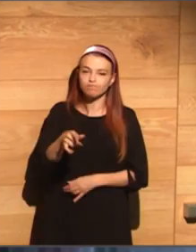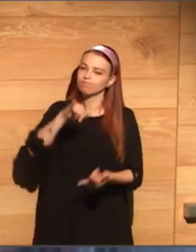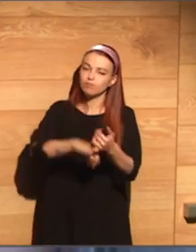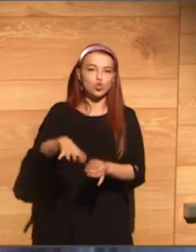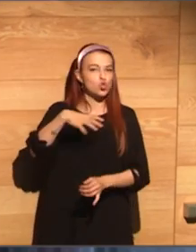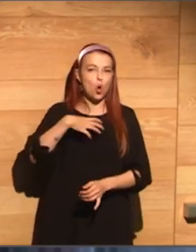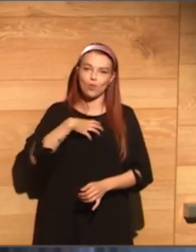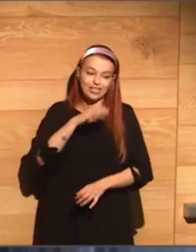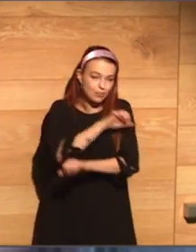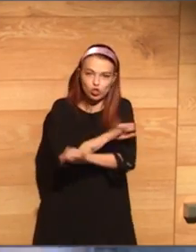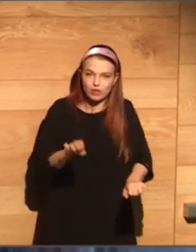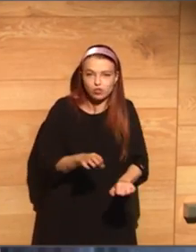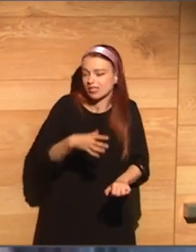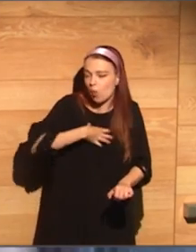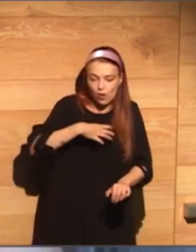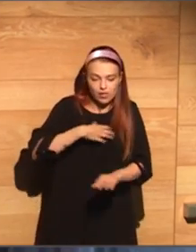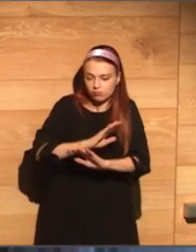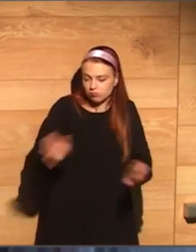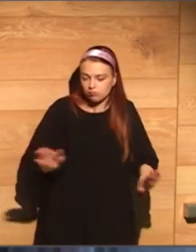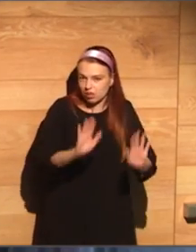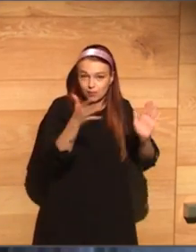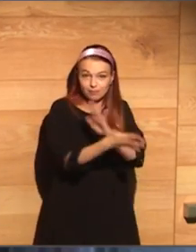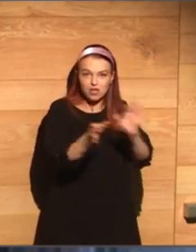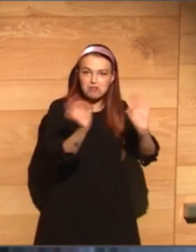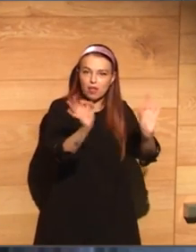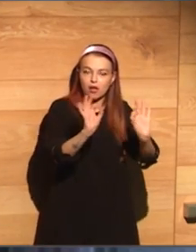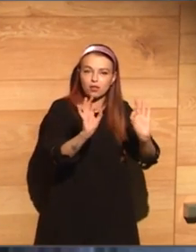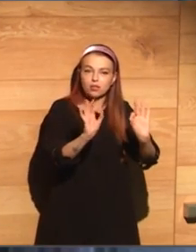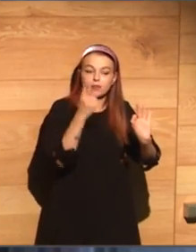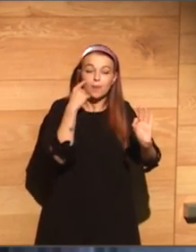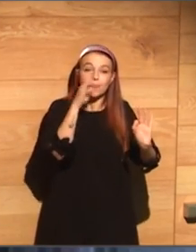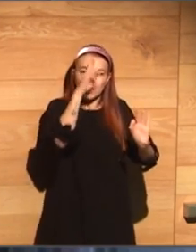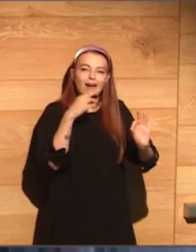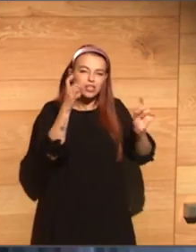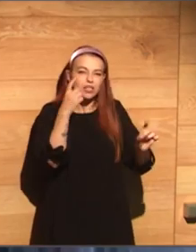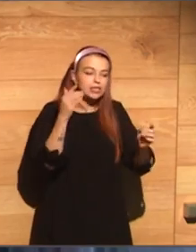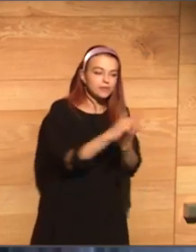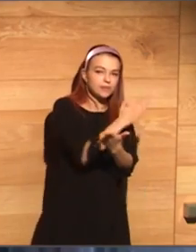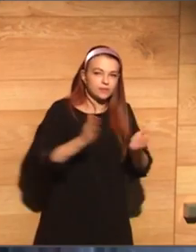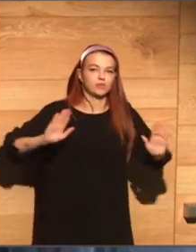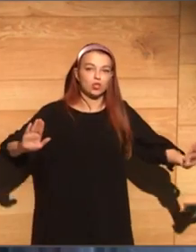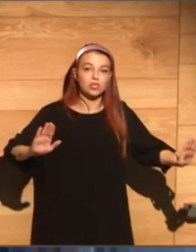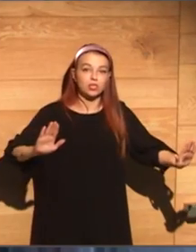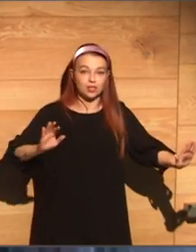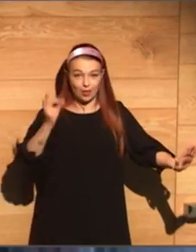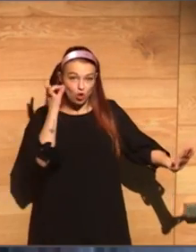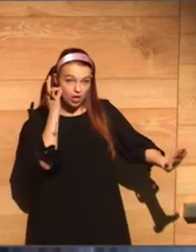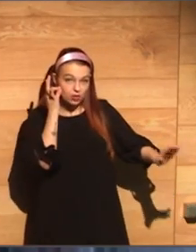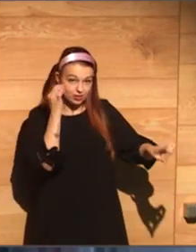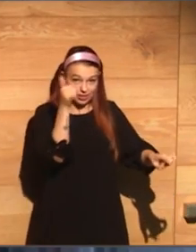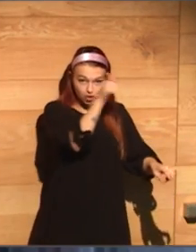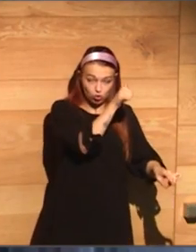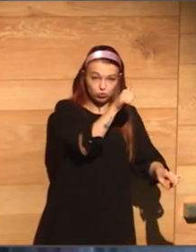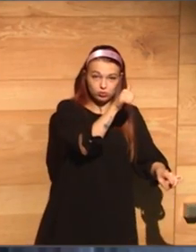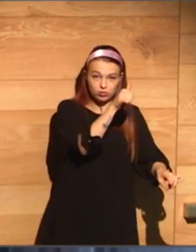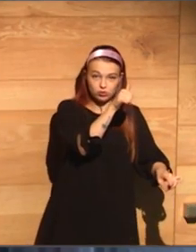que es completamente imposible, no le da ninguna explicación. Intenta separarlos. Después Raimunda y el hijo del marqués,